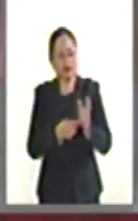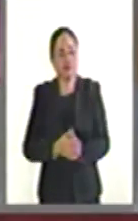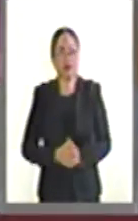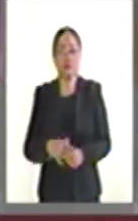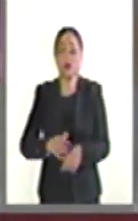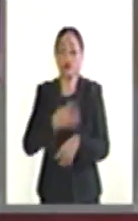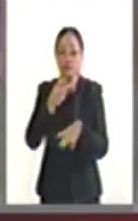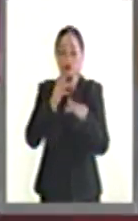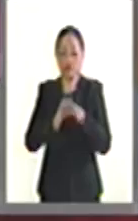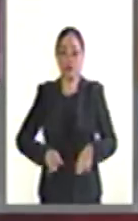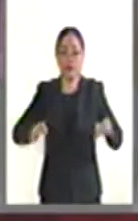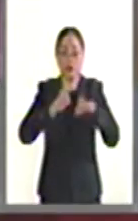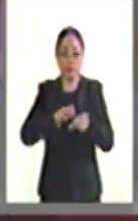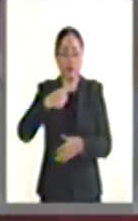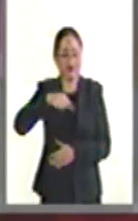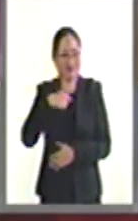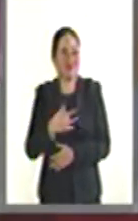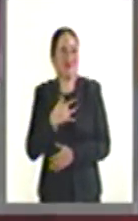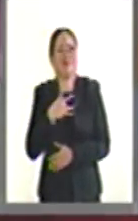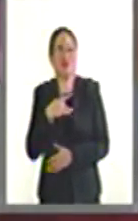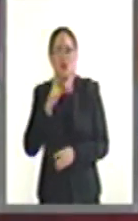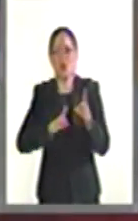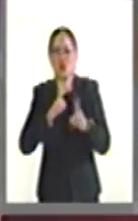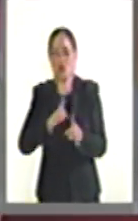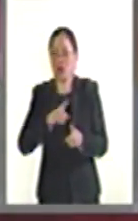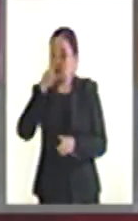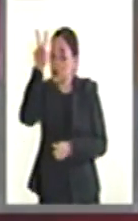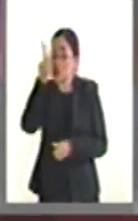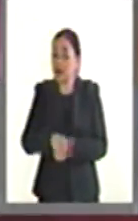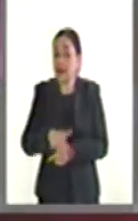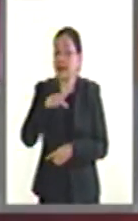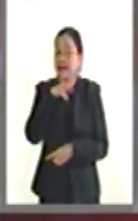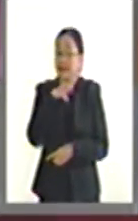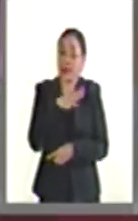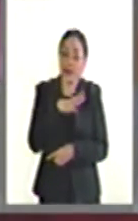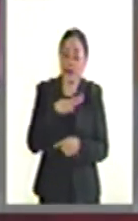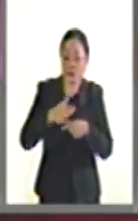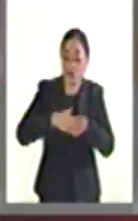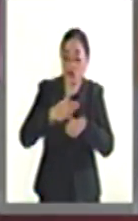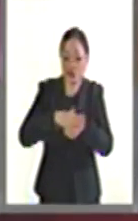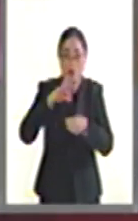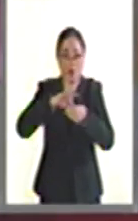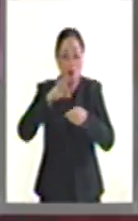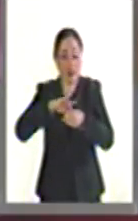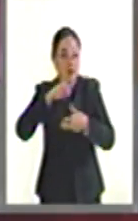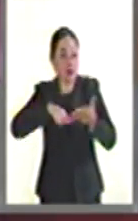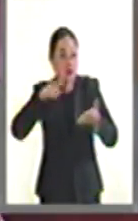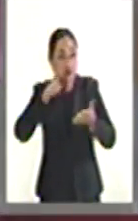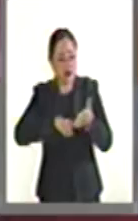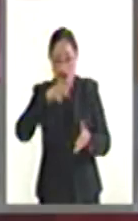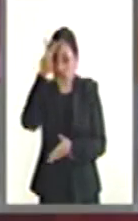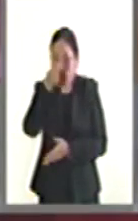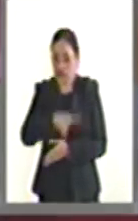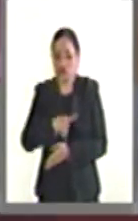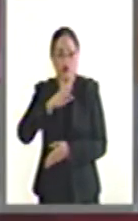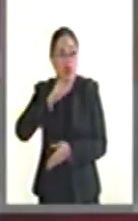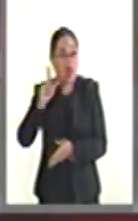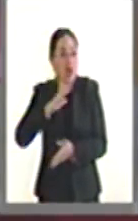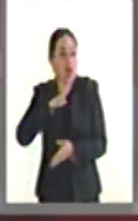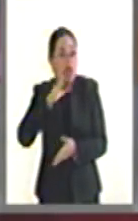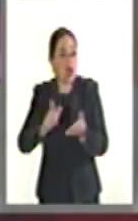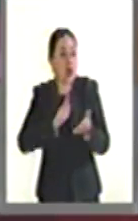preguntarse cómo se puede garantizar en los próximos procesos electorales la